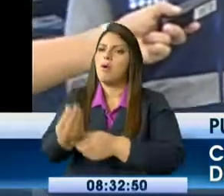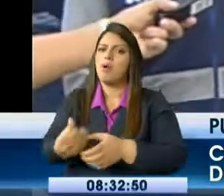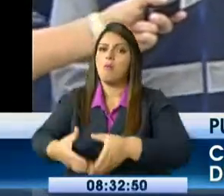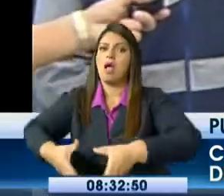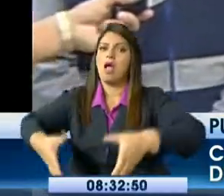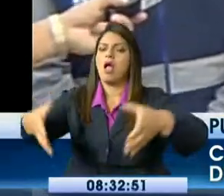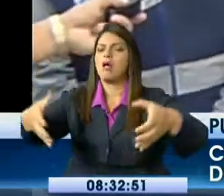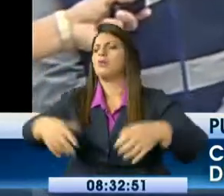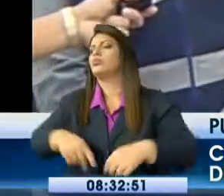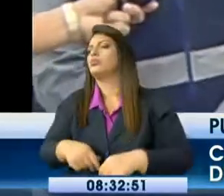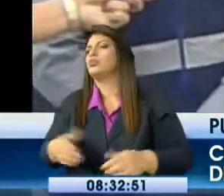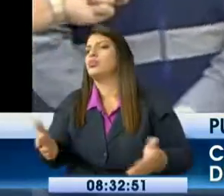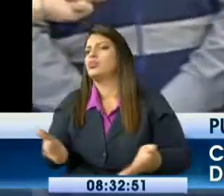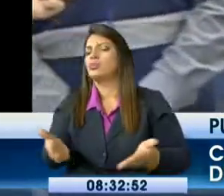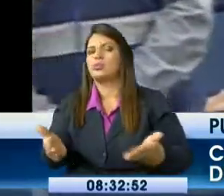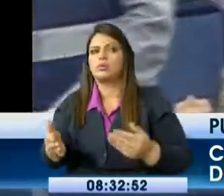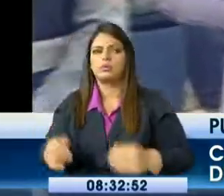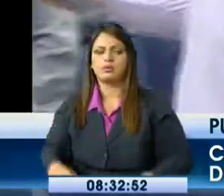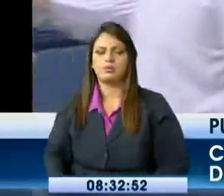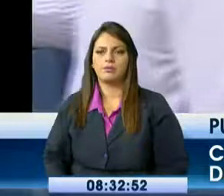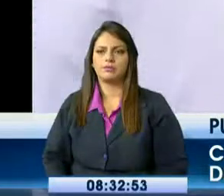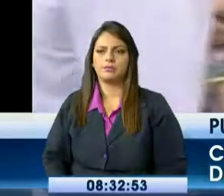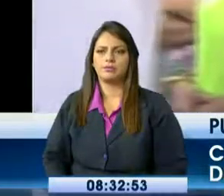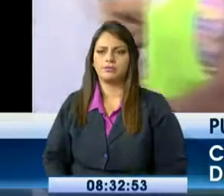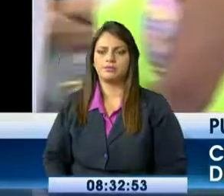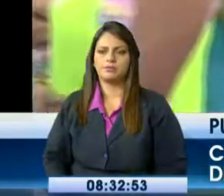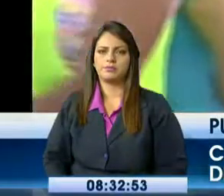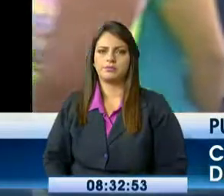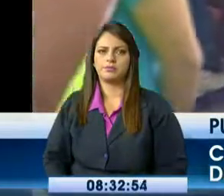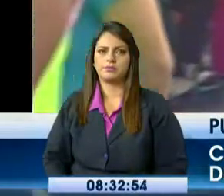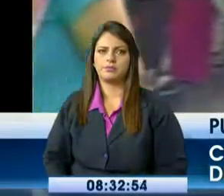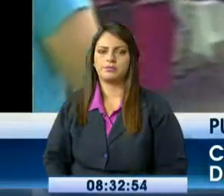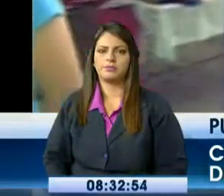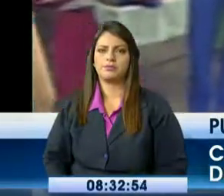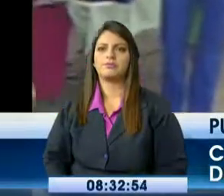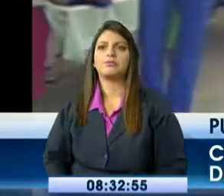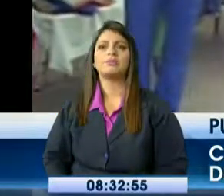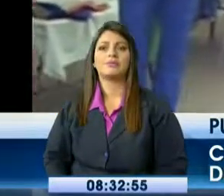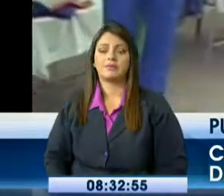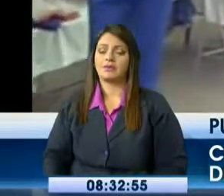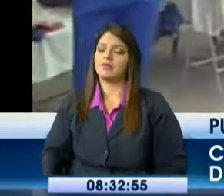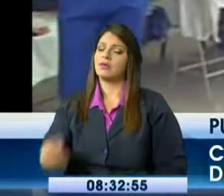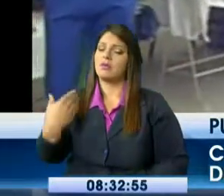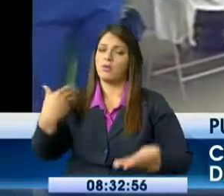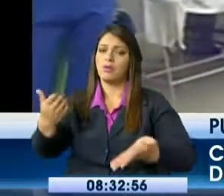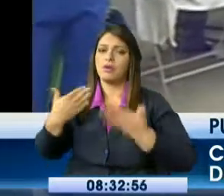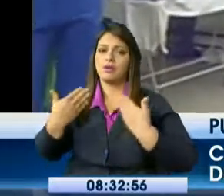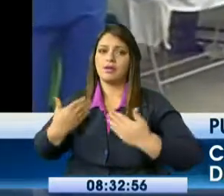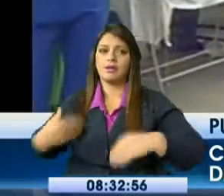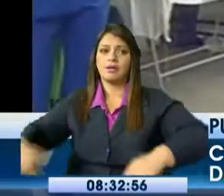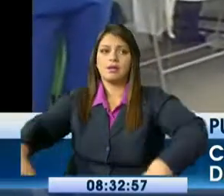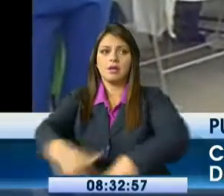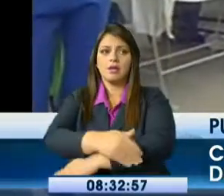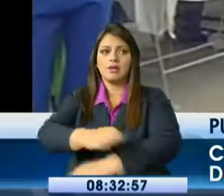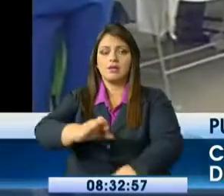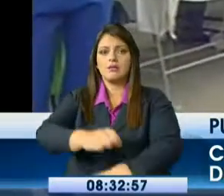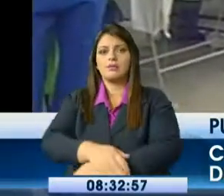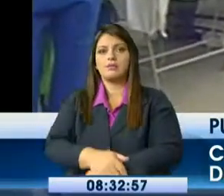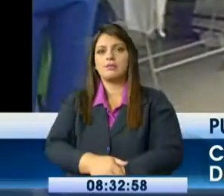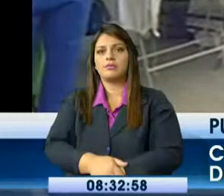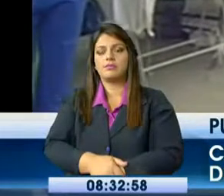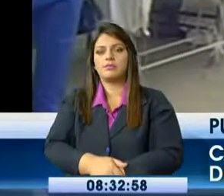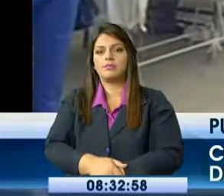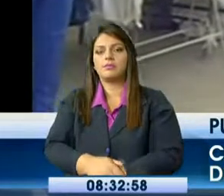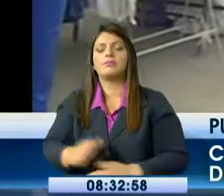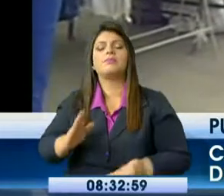mayoristas. ¿Dónde es eso? Allá. Alrededor, en la de Durán Tambo, mismo en una avenida principal mismo. Sin embargo, es